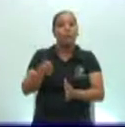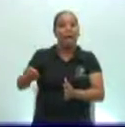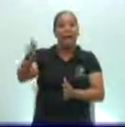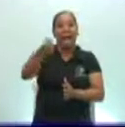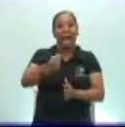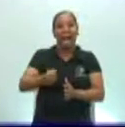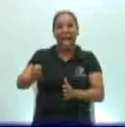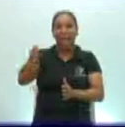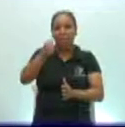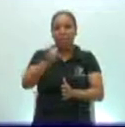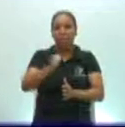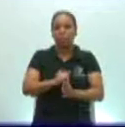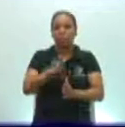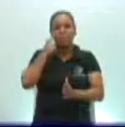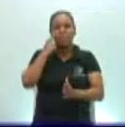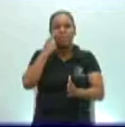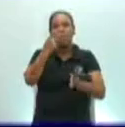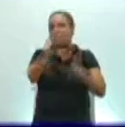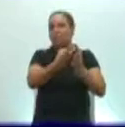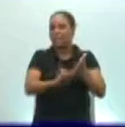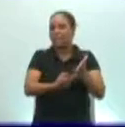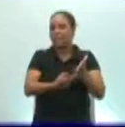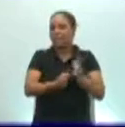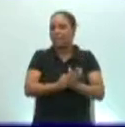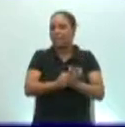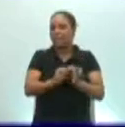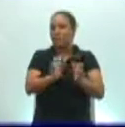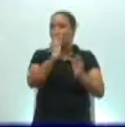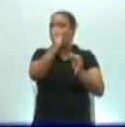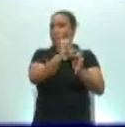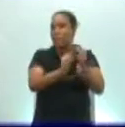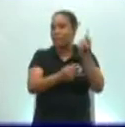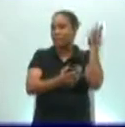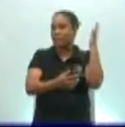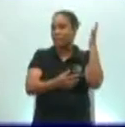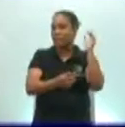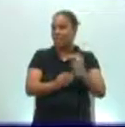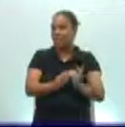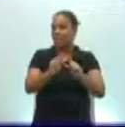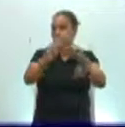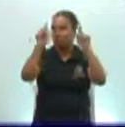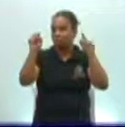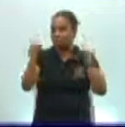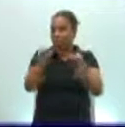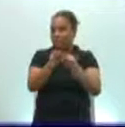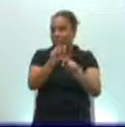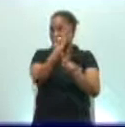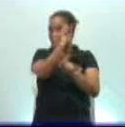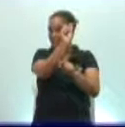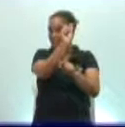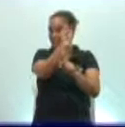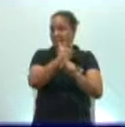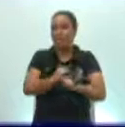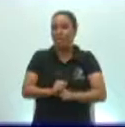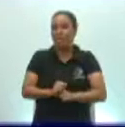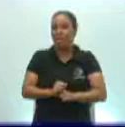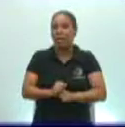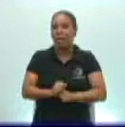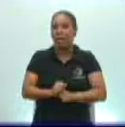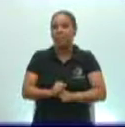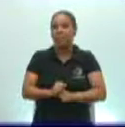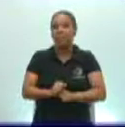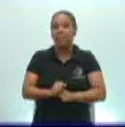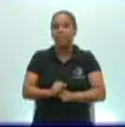atómicos aparecen representados en el extremo superior izquierdo de cada casilla, que los